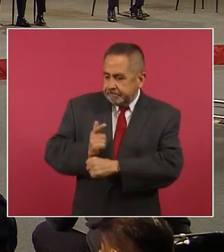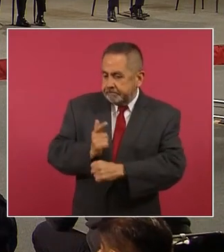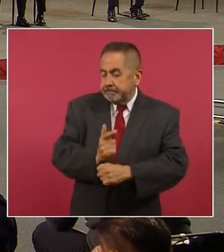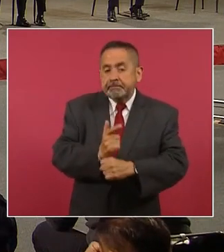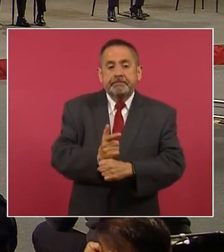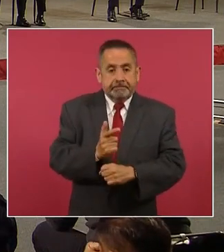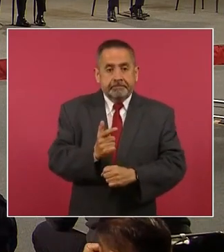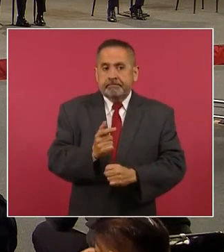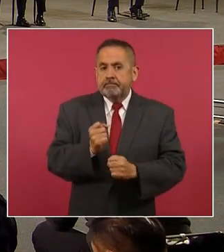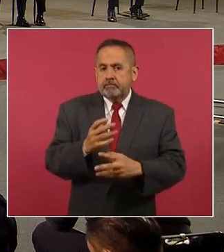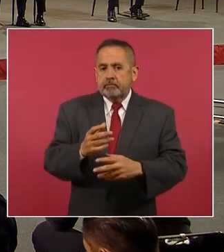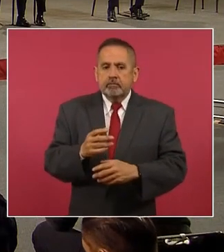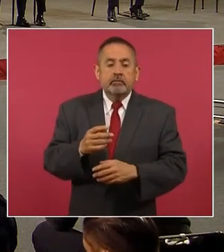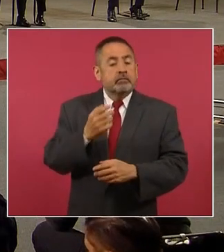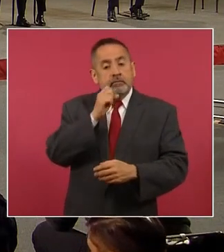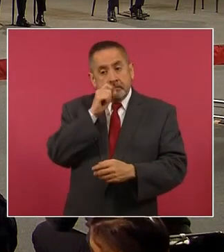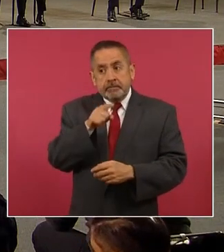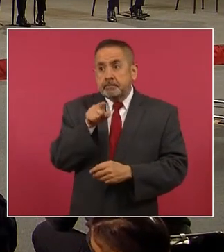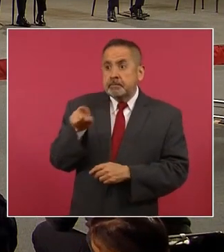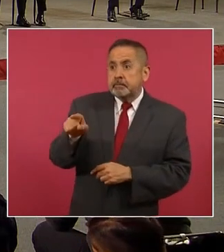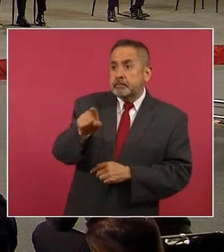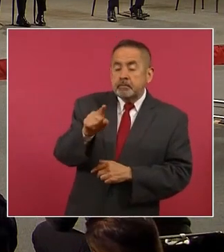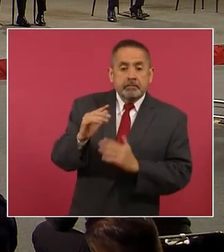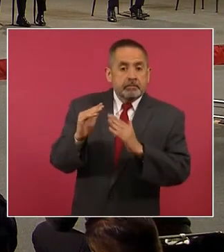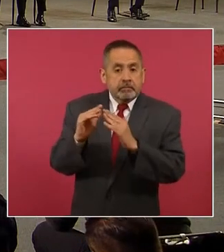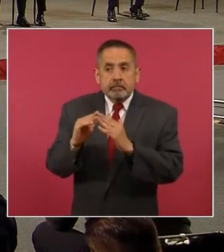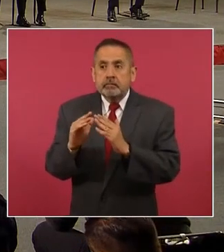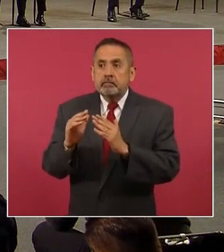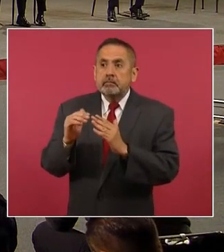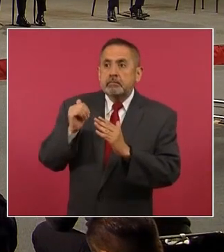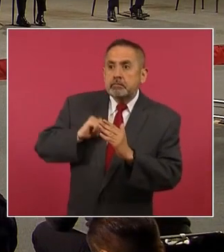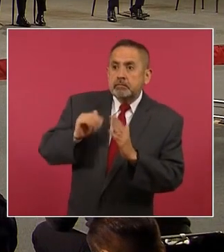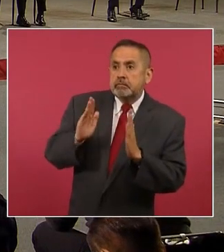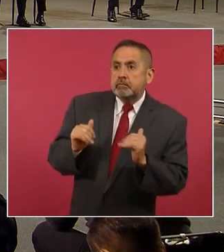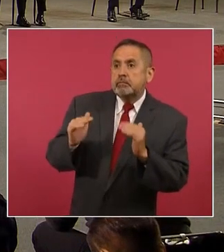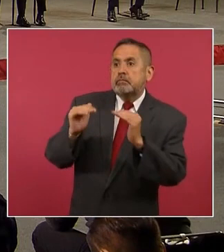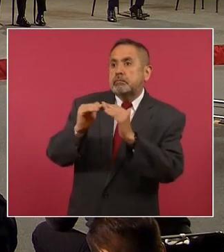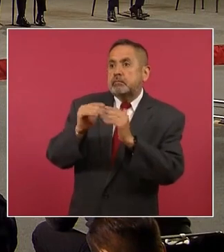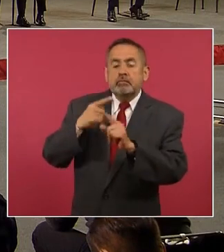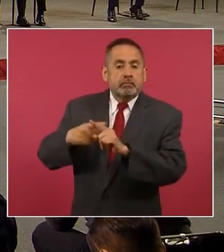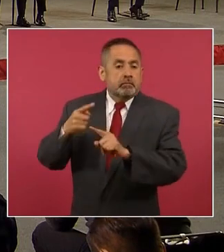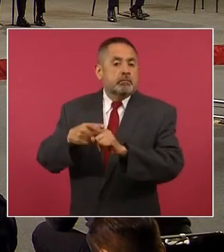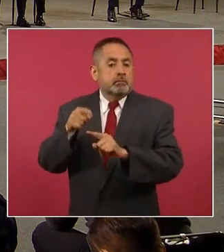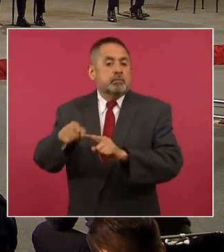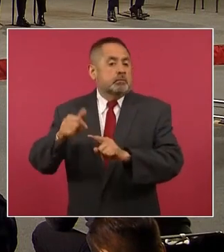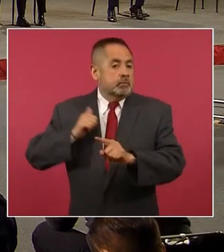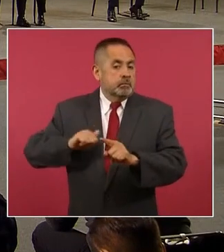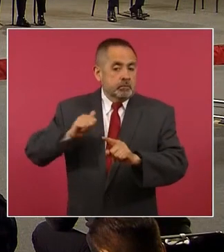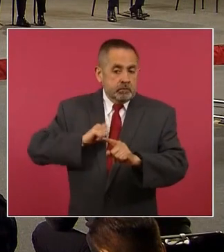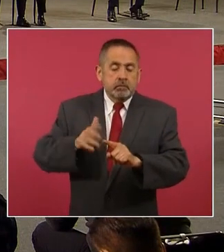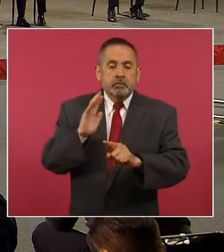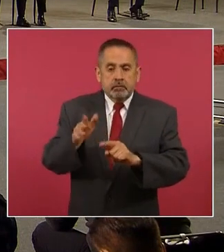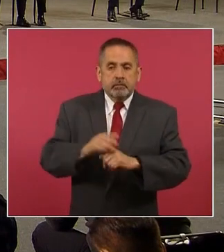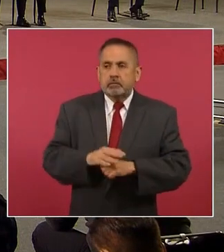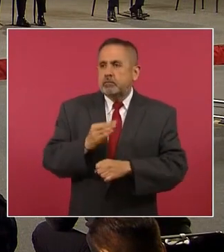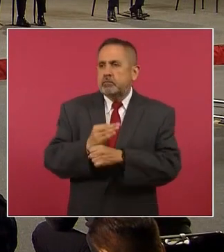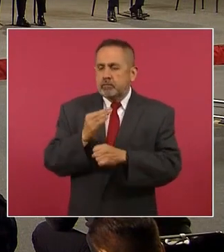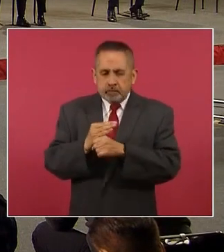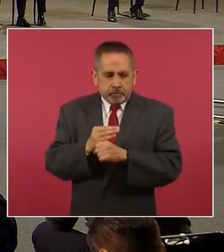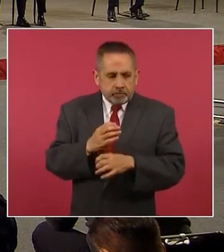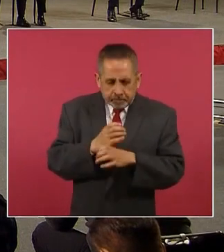a estructuras y bienes inmuebles en general. Ya estamos cerca de recuperar